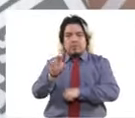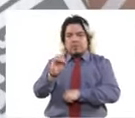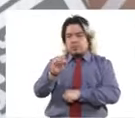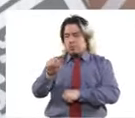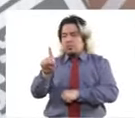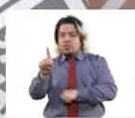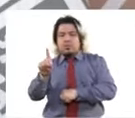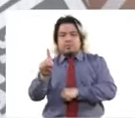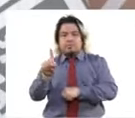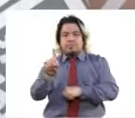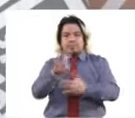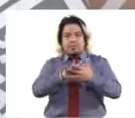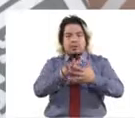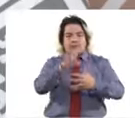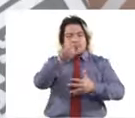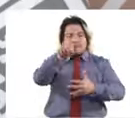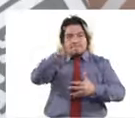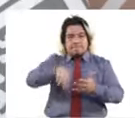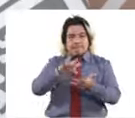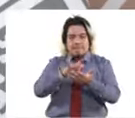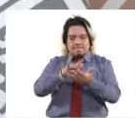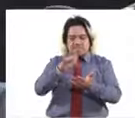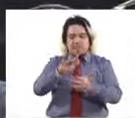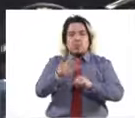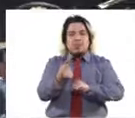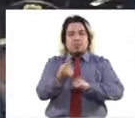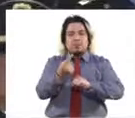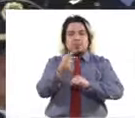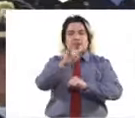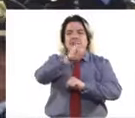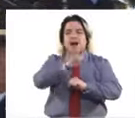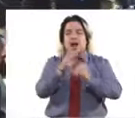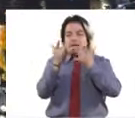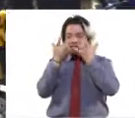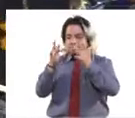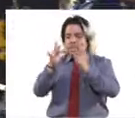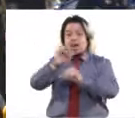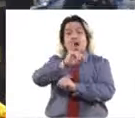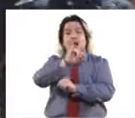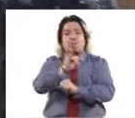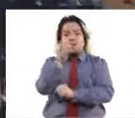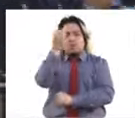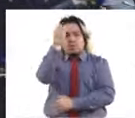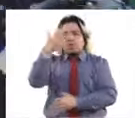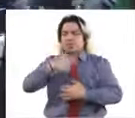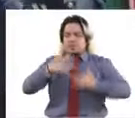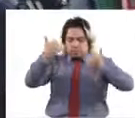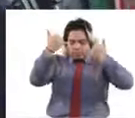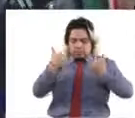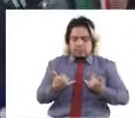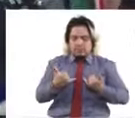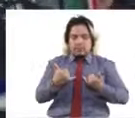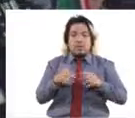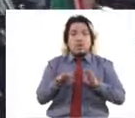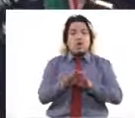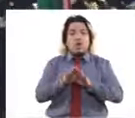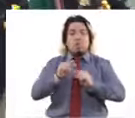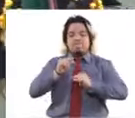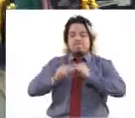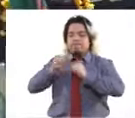penitenciaria. Gracias por no rendirte. Nunca olvides quién eres, ni por qué llegaste hasta